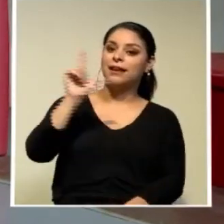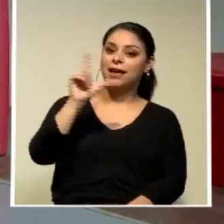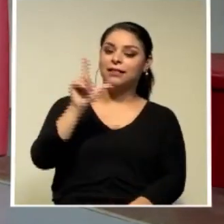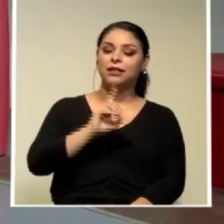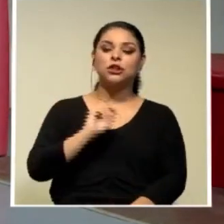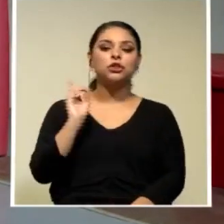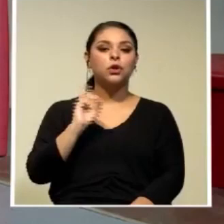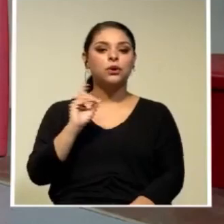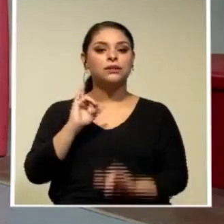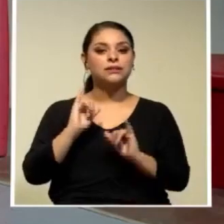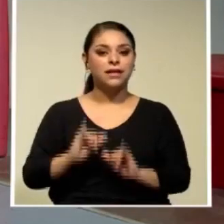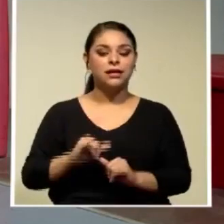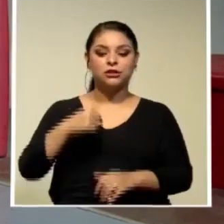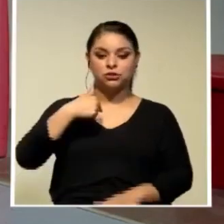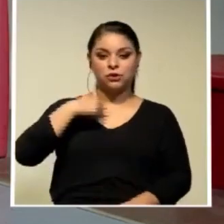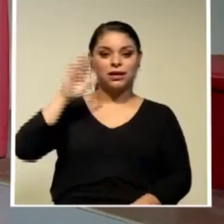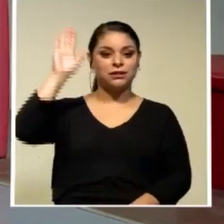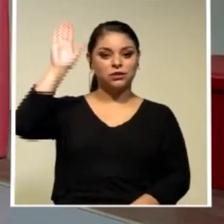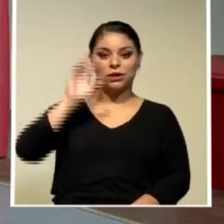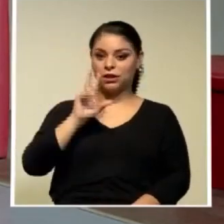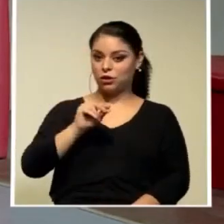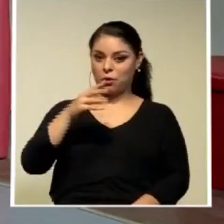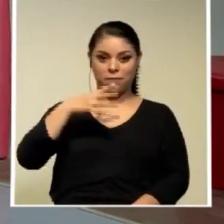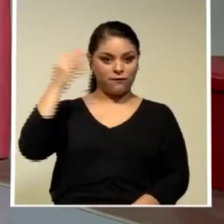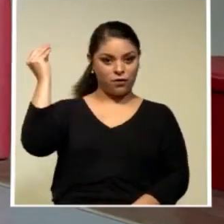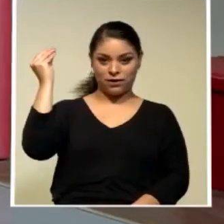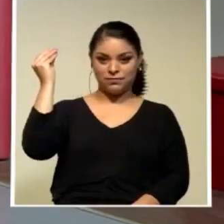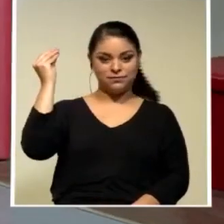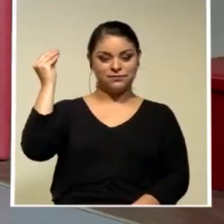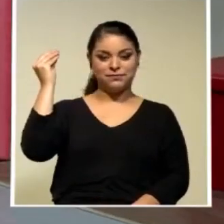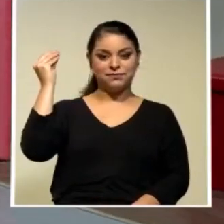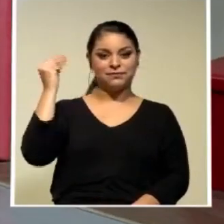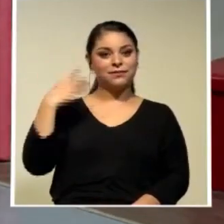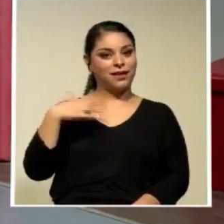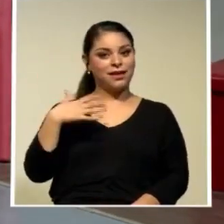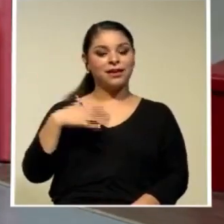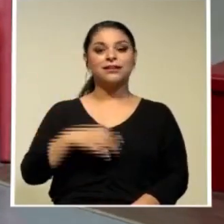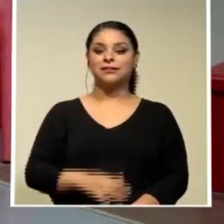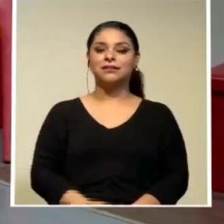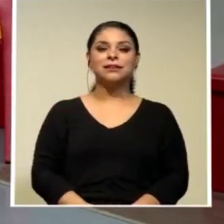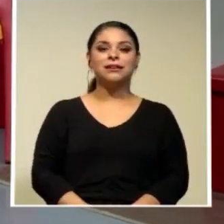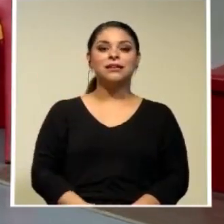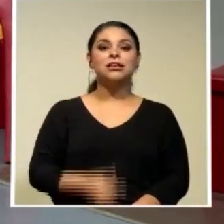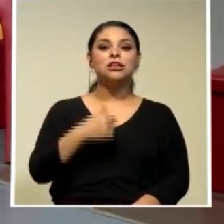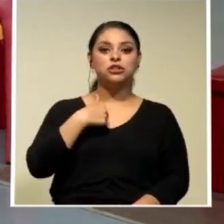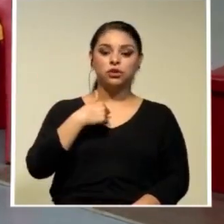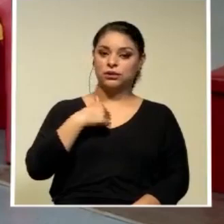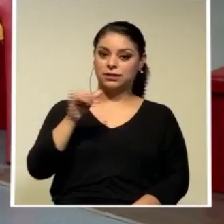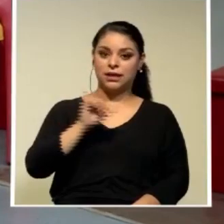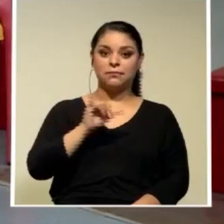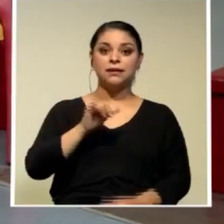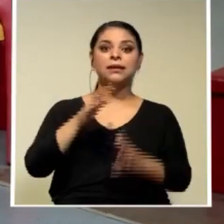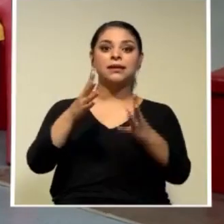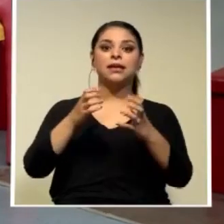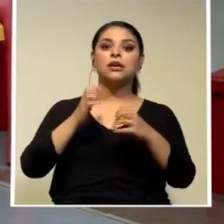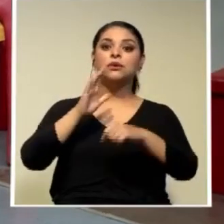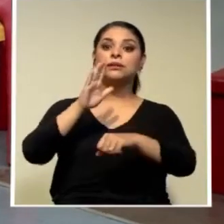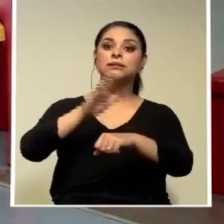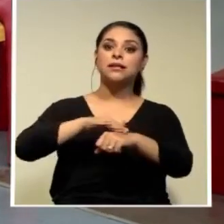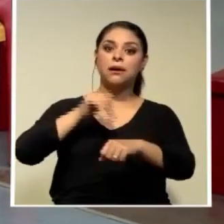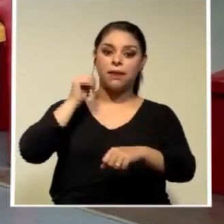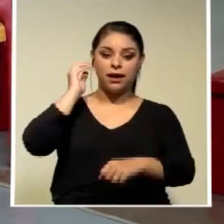¿dónde estás? Aquí estoy y no me voy. Hoy vamos a ver, yo quiero llamar aquí a,